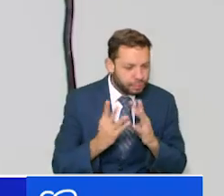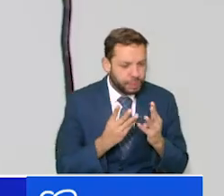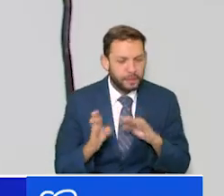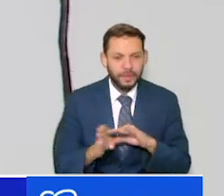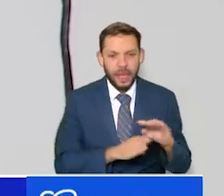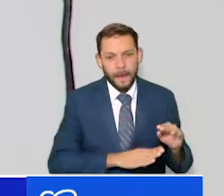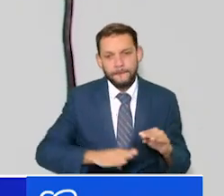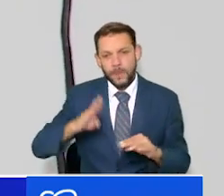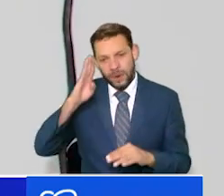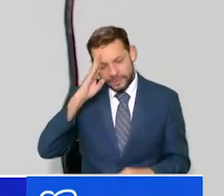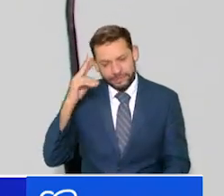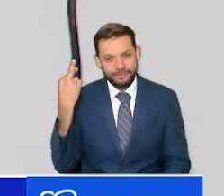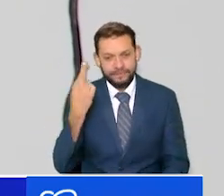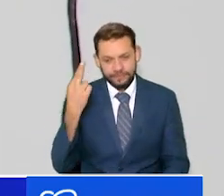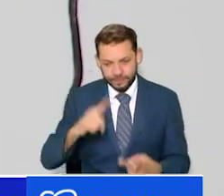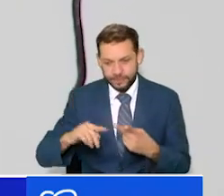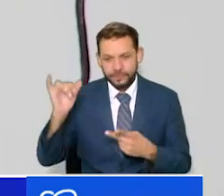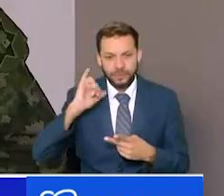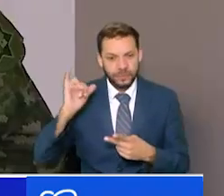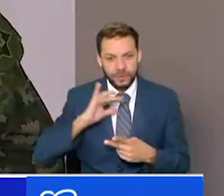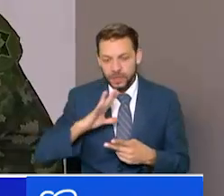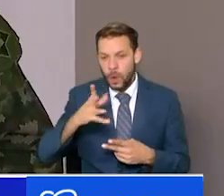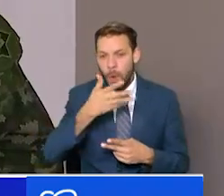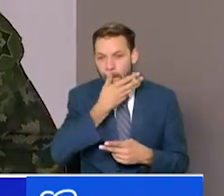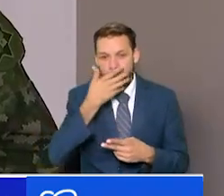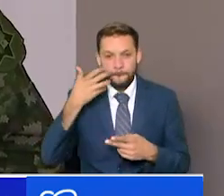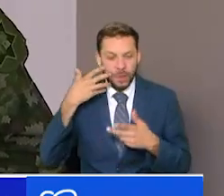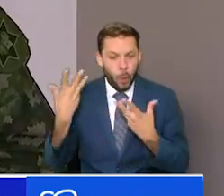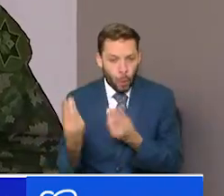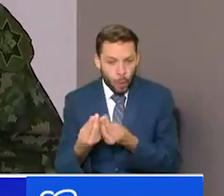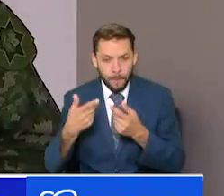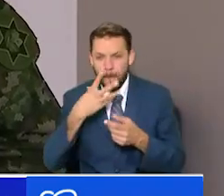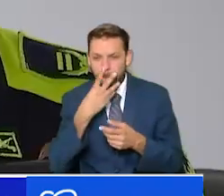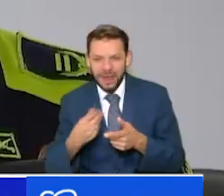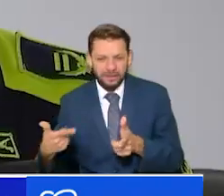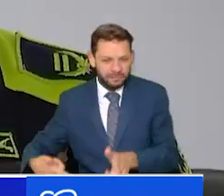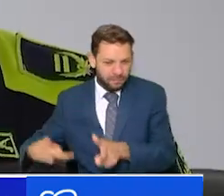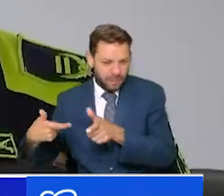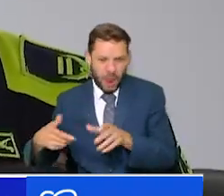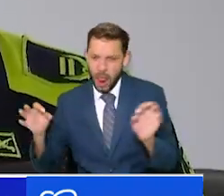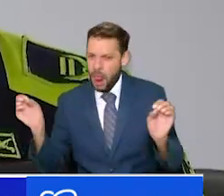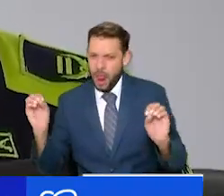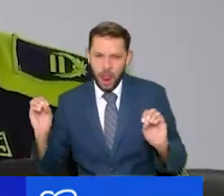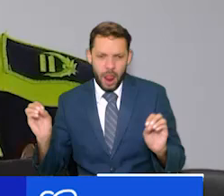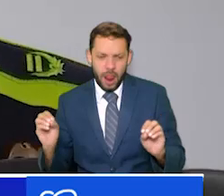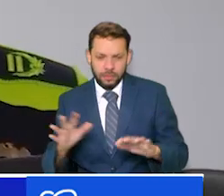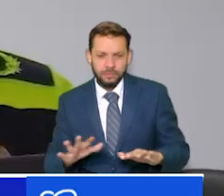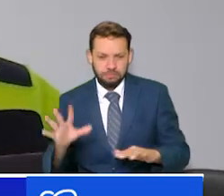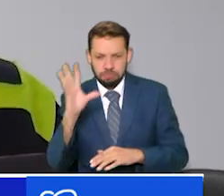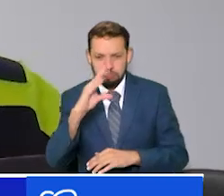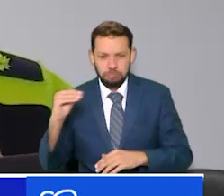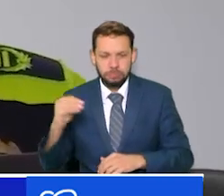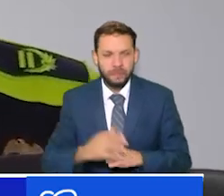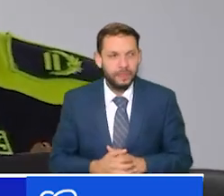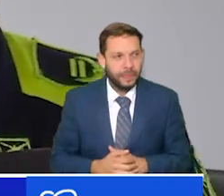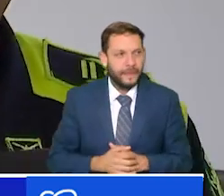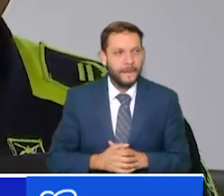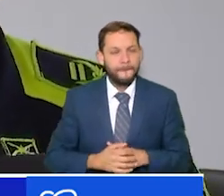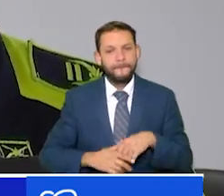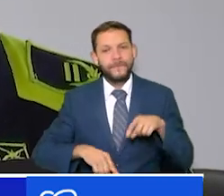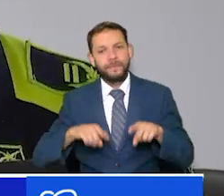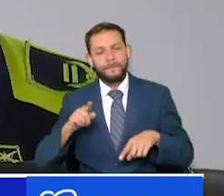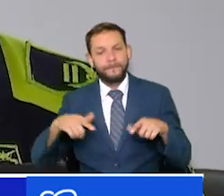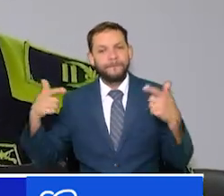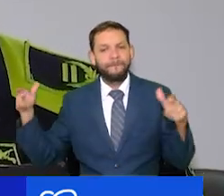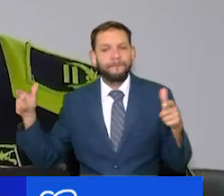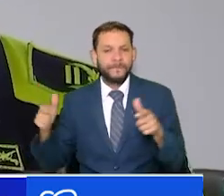nuevamente reiteran que no hay presencia de grupos armados en el departamento del Quindío. Tenemos una reducción frente a alguno, el